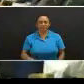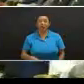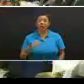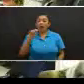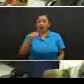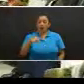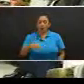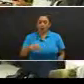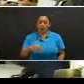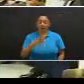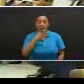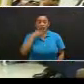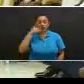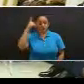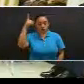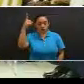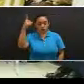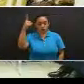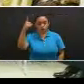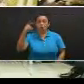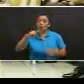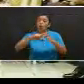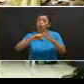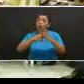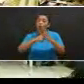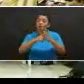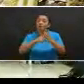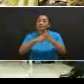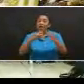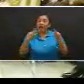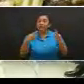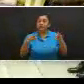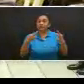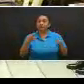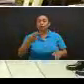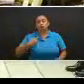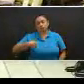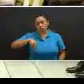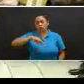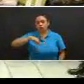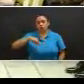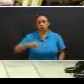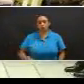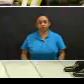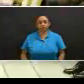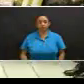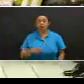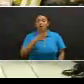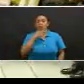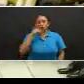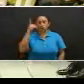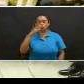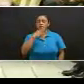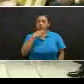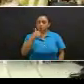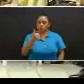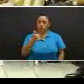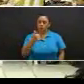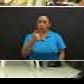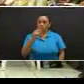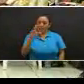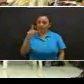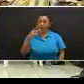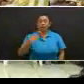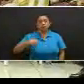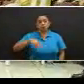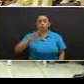Ahora, Dios comienza a tratarnos a nosotros. Dios es bueno, Él nos habla